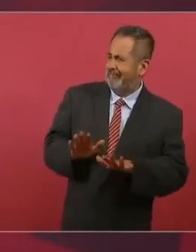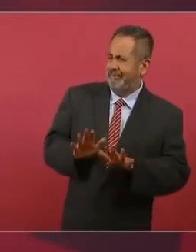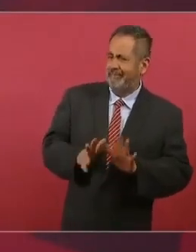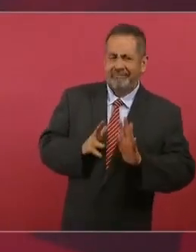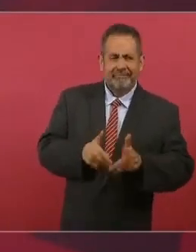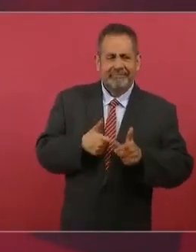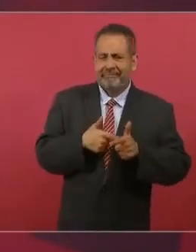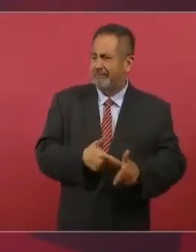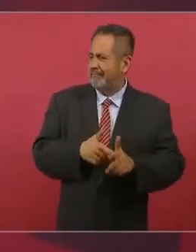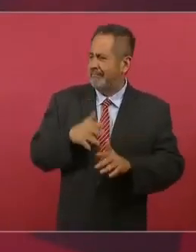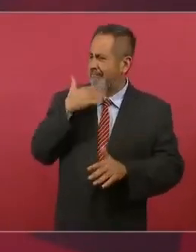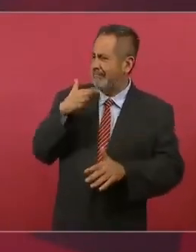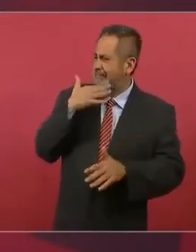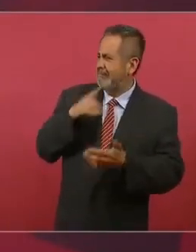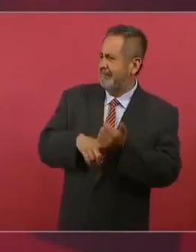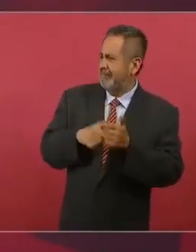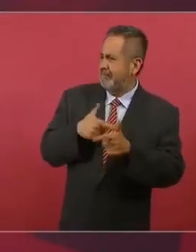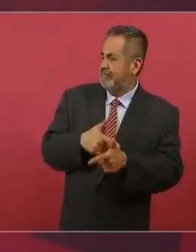corrupto.